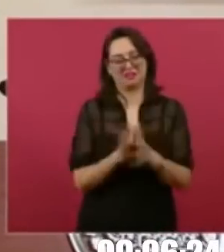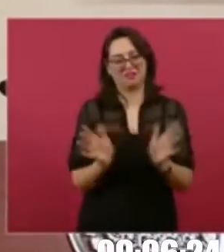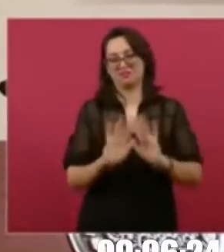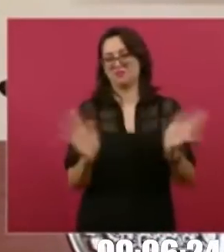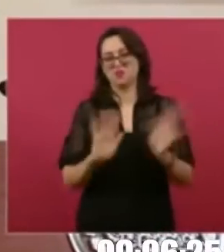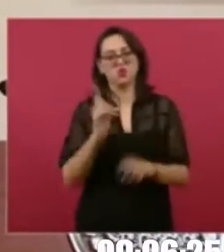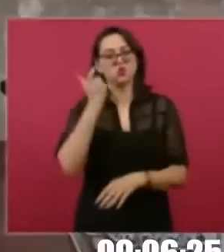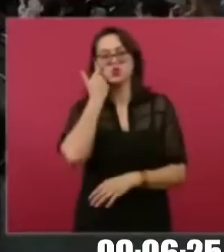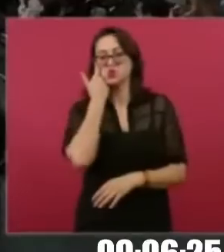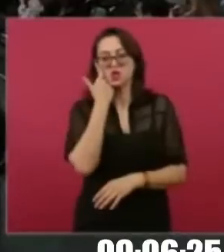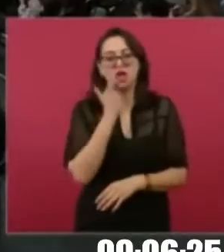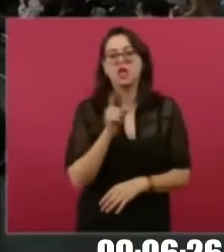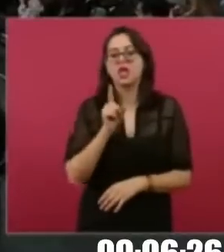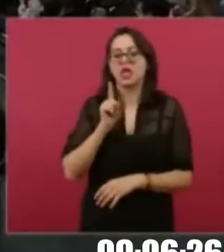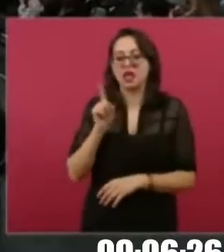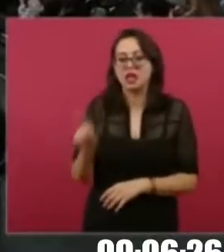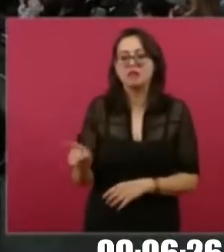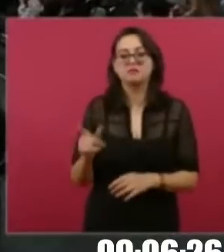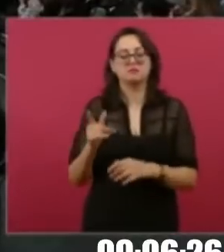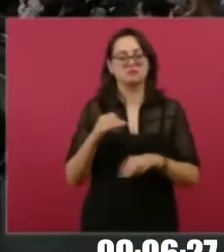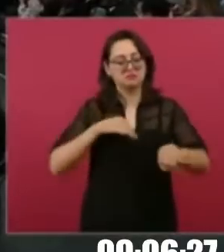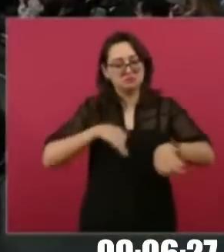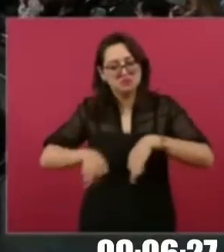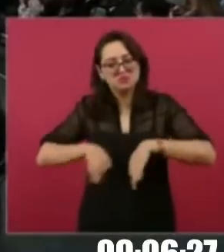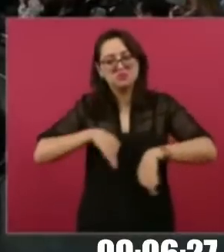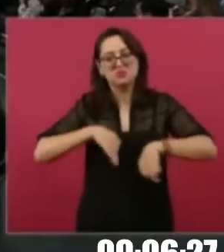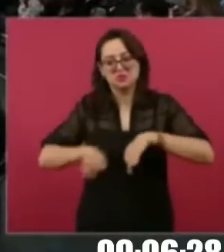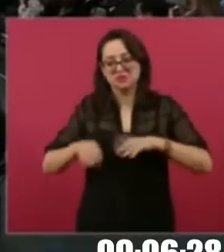de Una Pandilla de rufianes